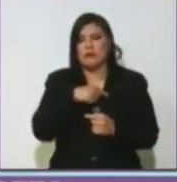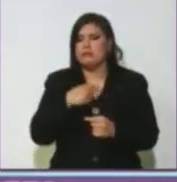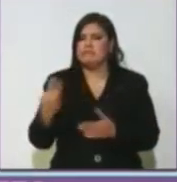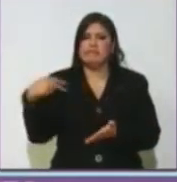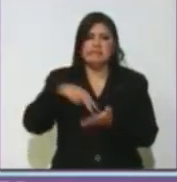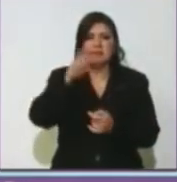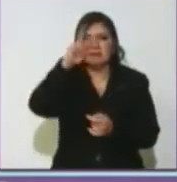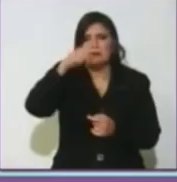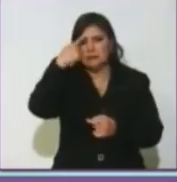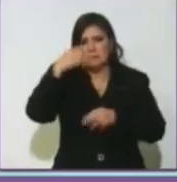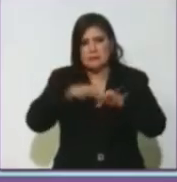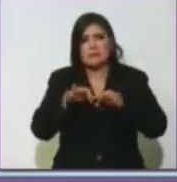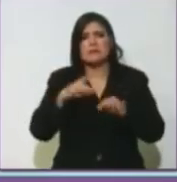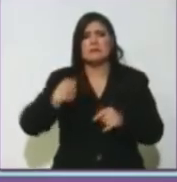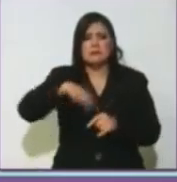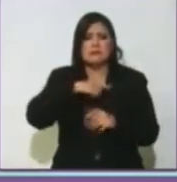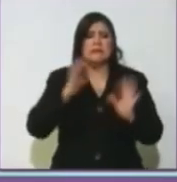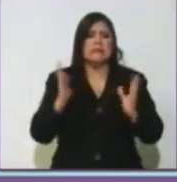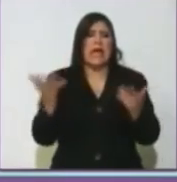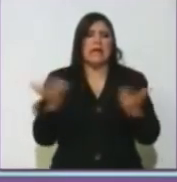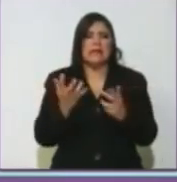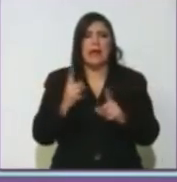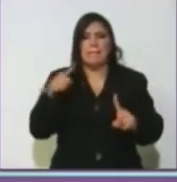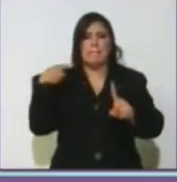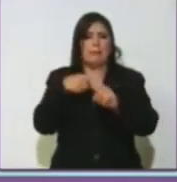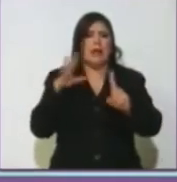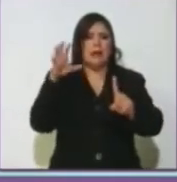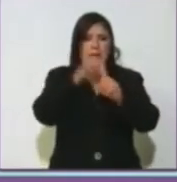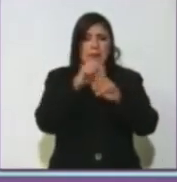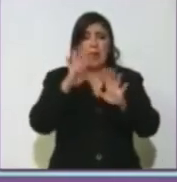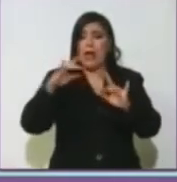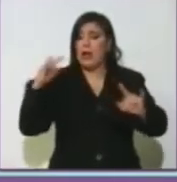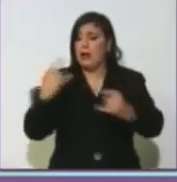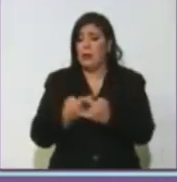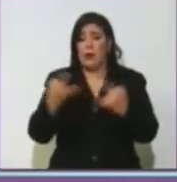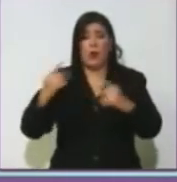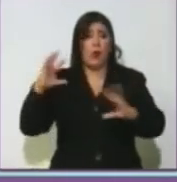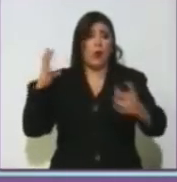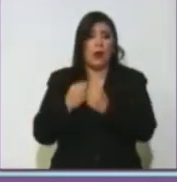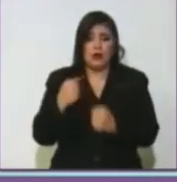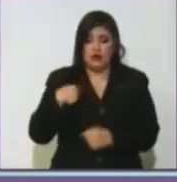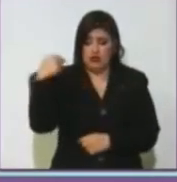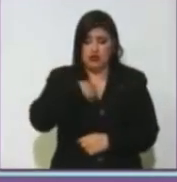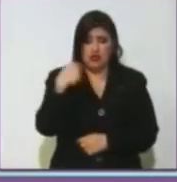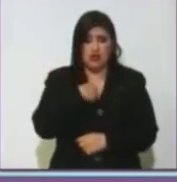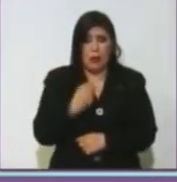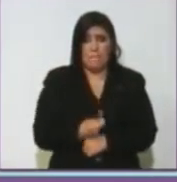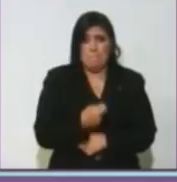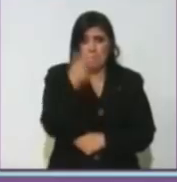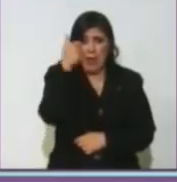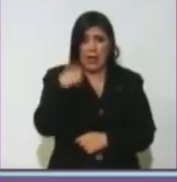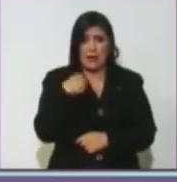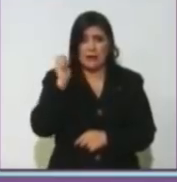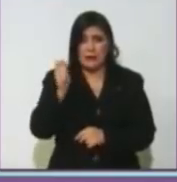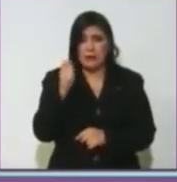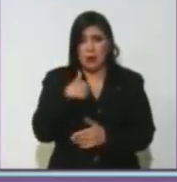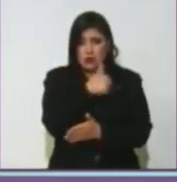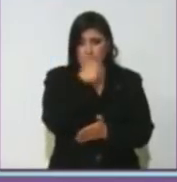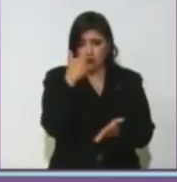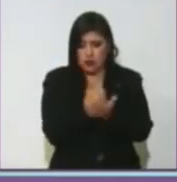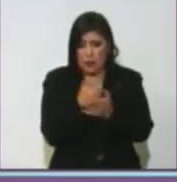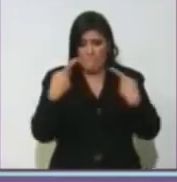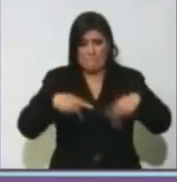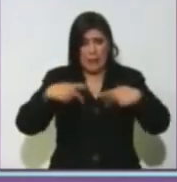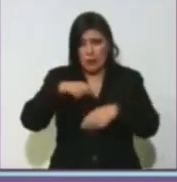y ya hicimos el primer logro es un hecho histórico que yo la primera ciudad y la